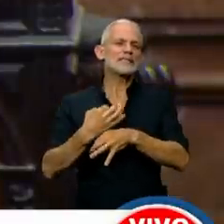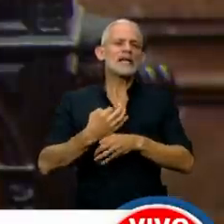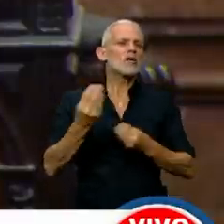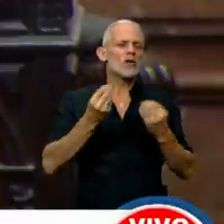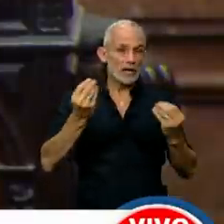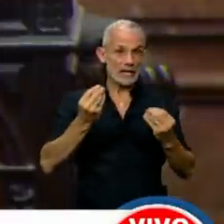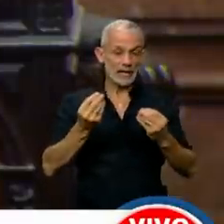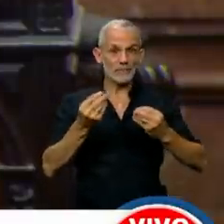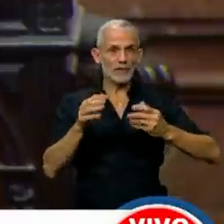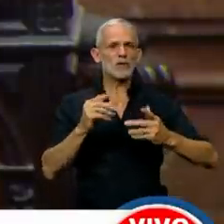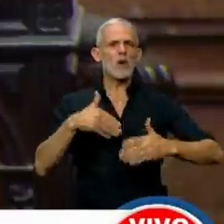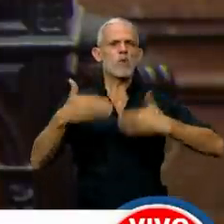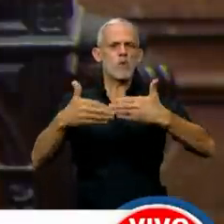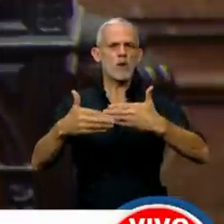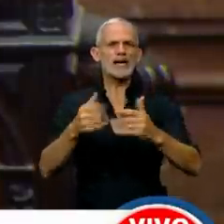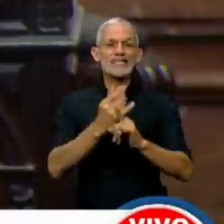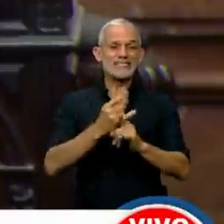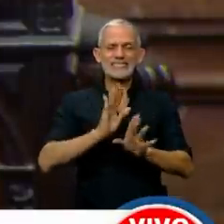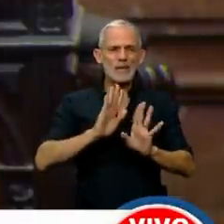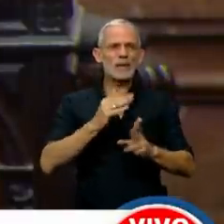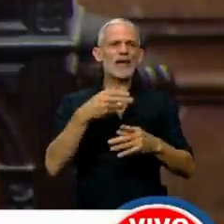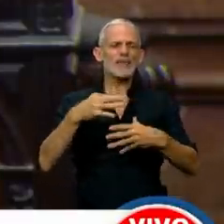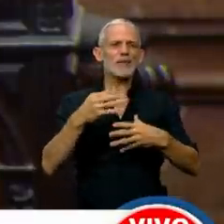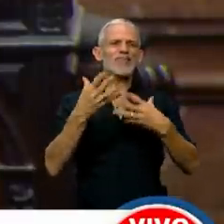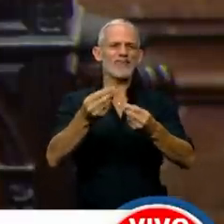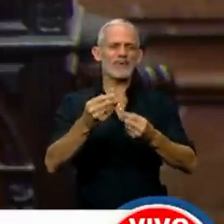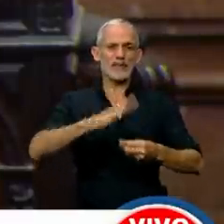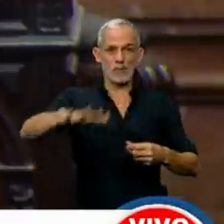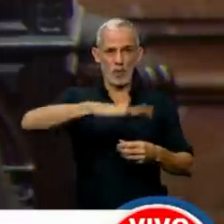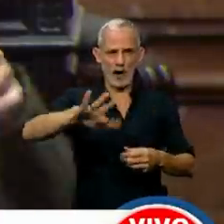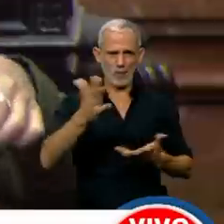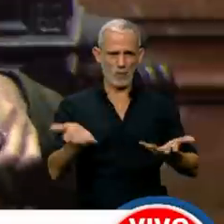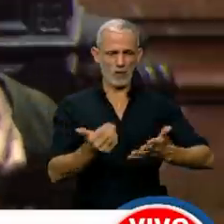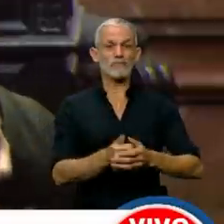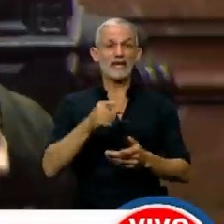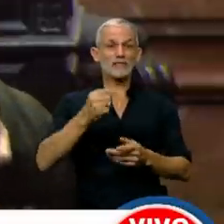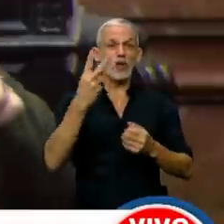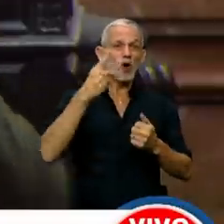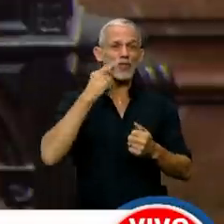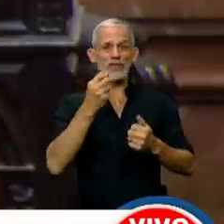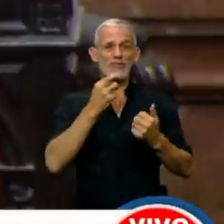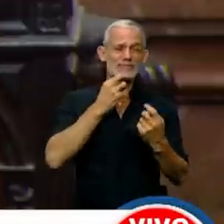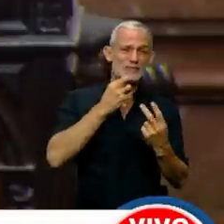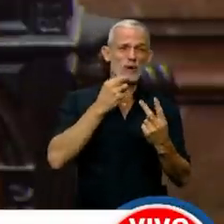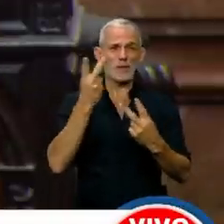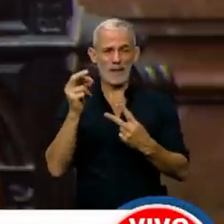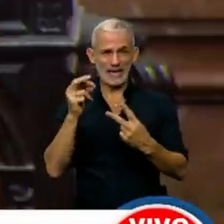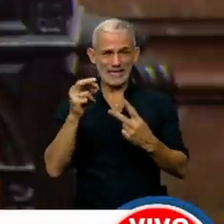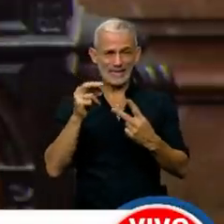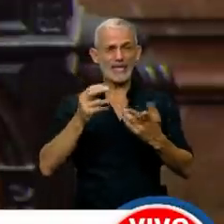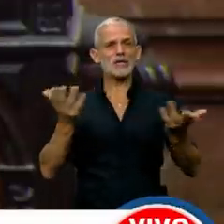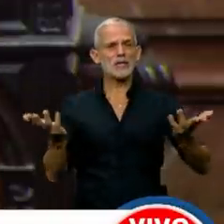que se va para adelante siempre defendiendo los intereses de nuestro pueblo y en estas jornadas históricas que